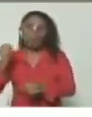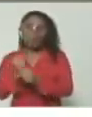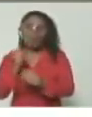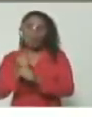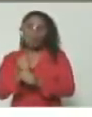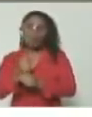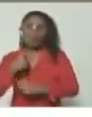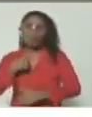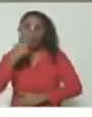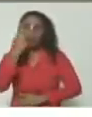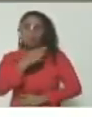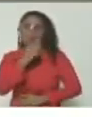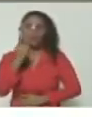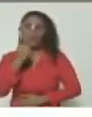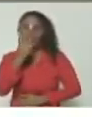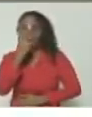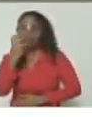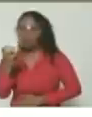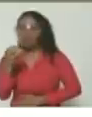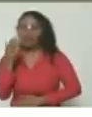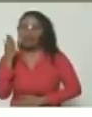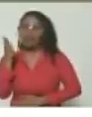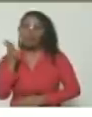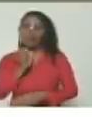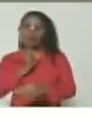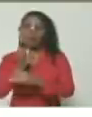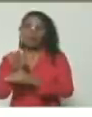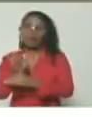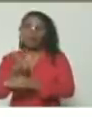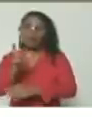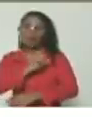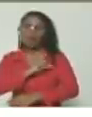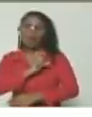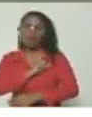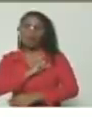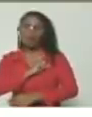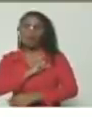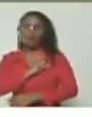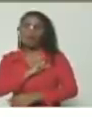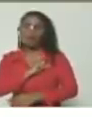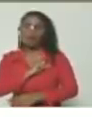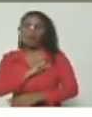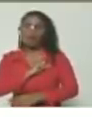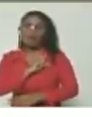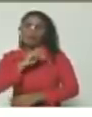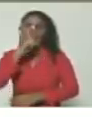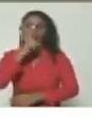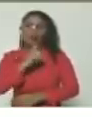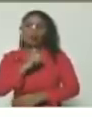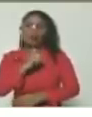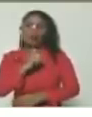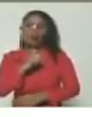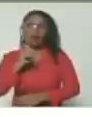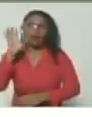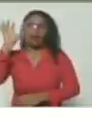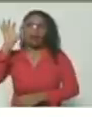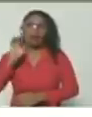Yo me comprometí en la visita que hice en enero, en el discurso anual a la